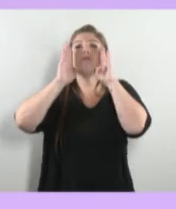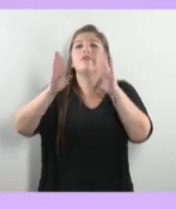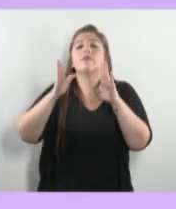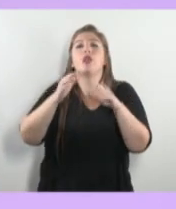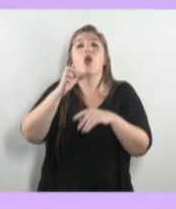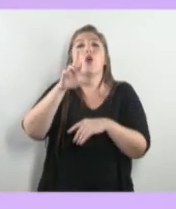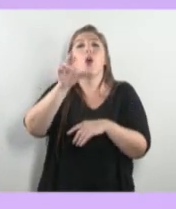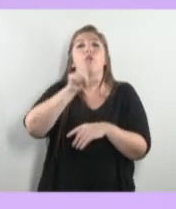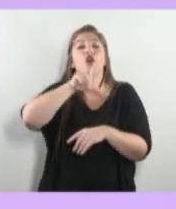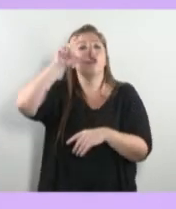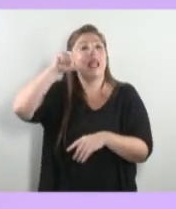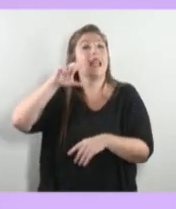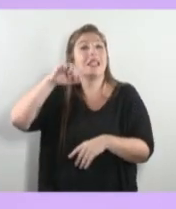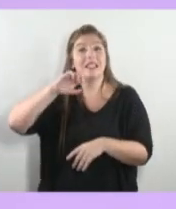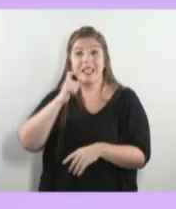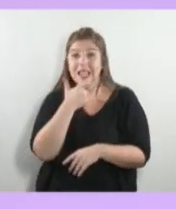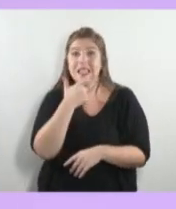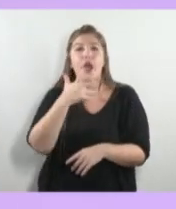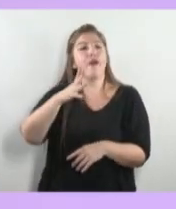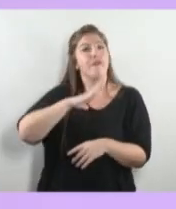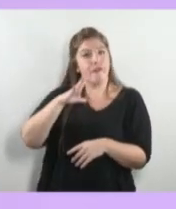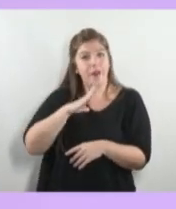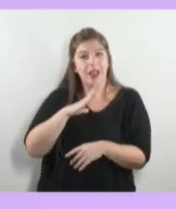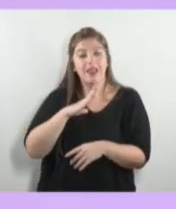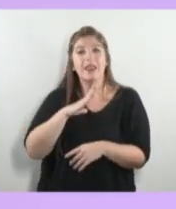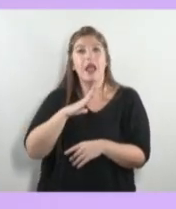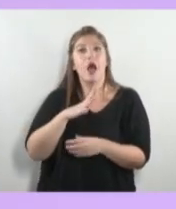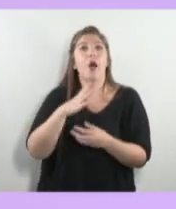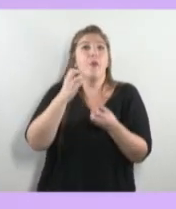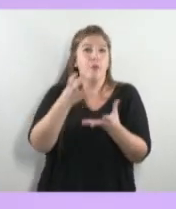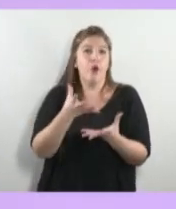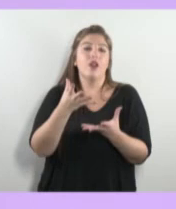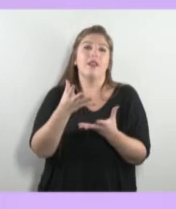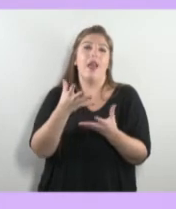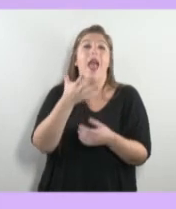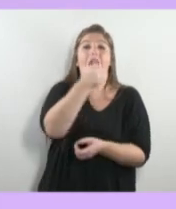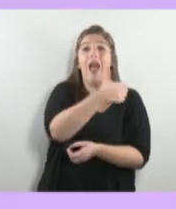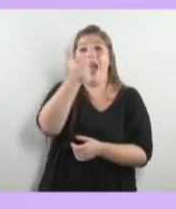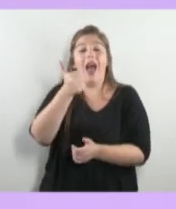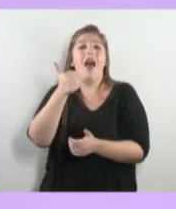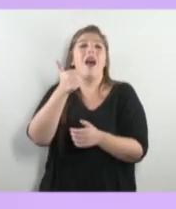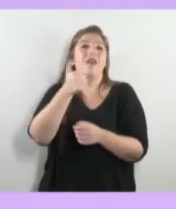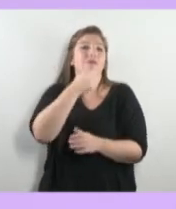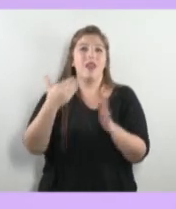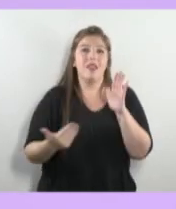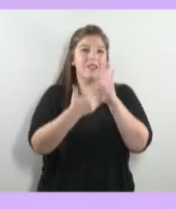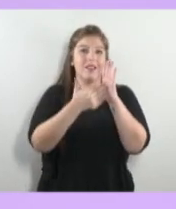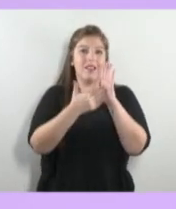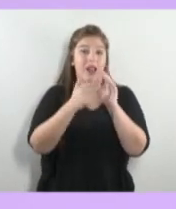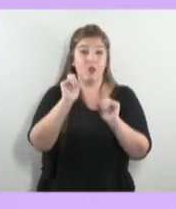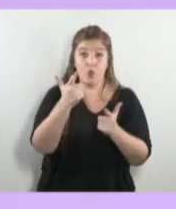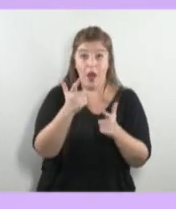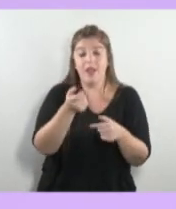proteínas incompletas, que tiene que ver con justamente una carencia de aminoácidos esenciales que tal vez no